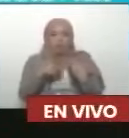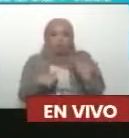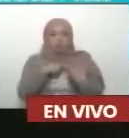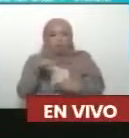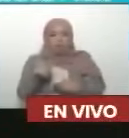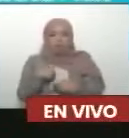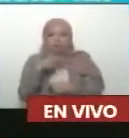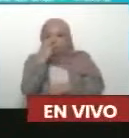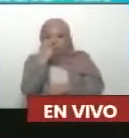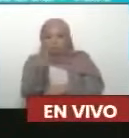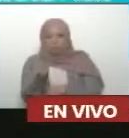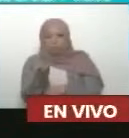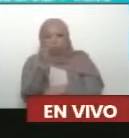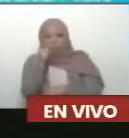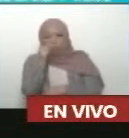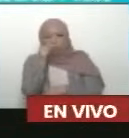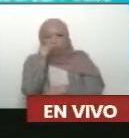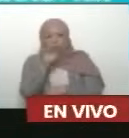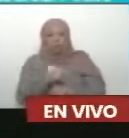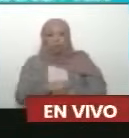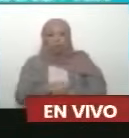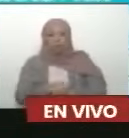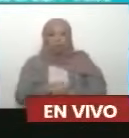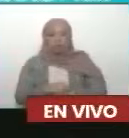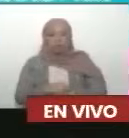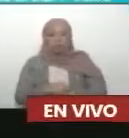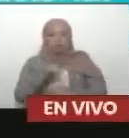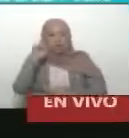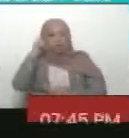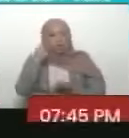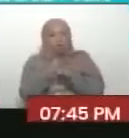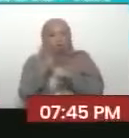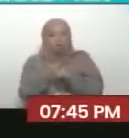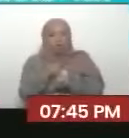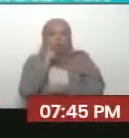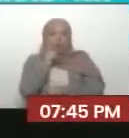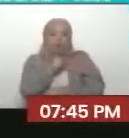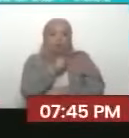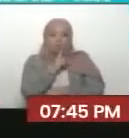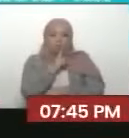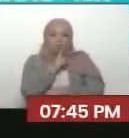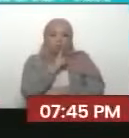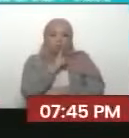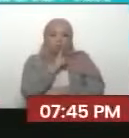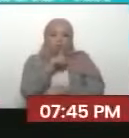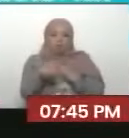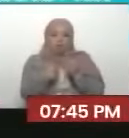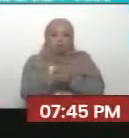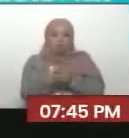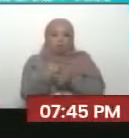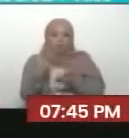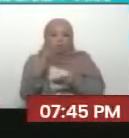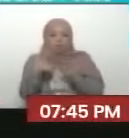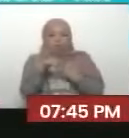nuestra vicepresidenta, Delcy Rodríguez. Y recuerdo que cuando nombré la delegación,